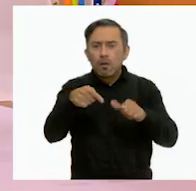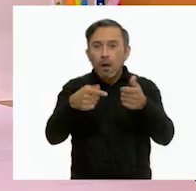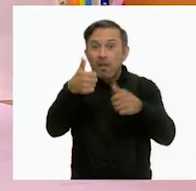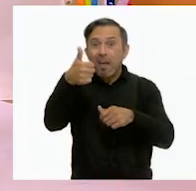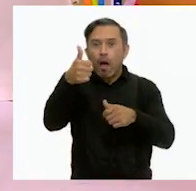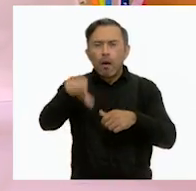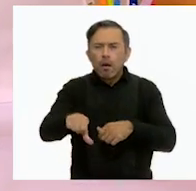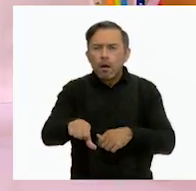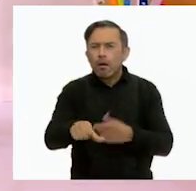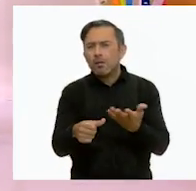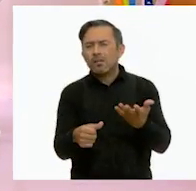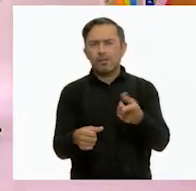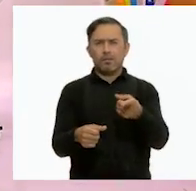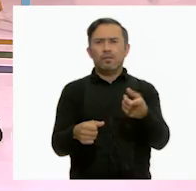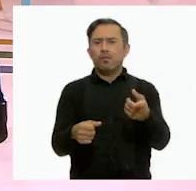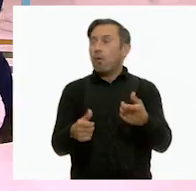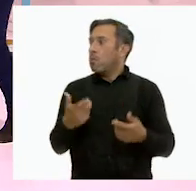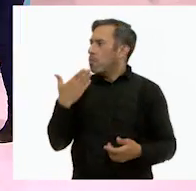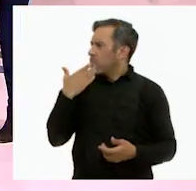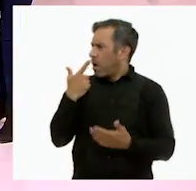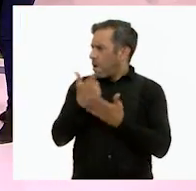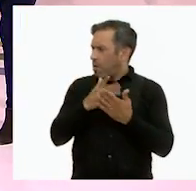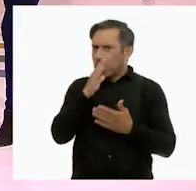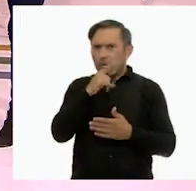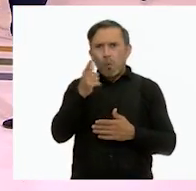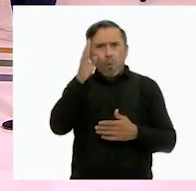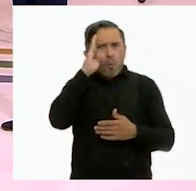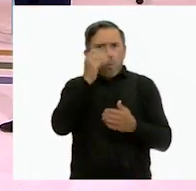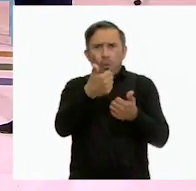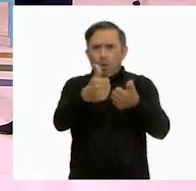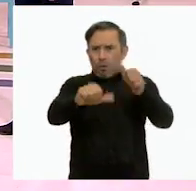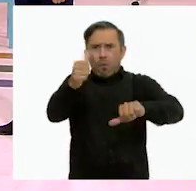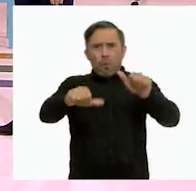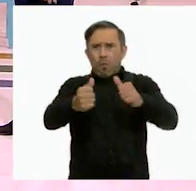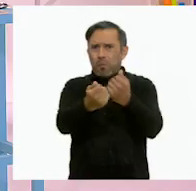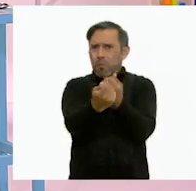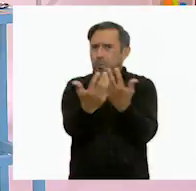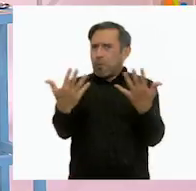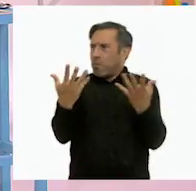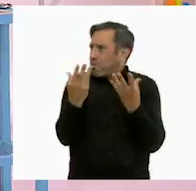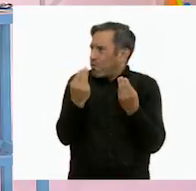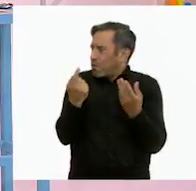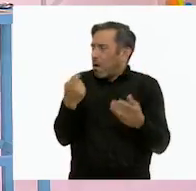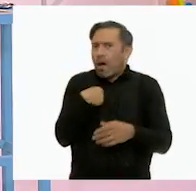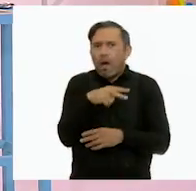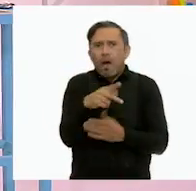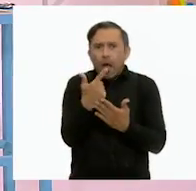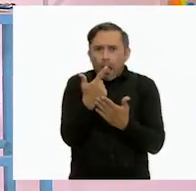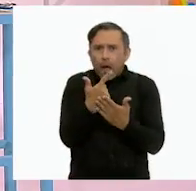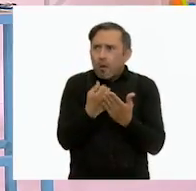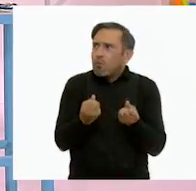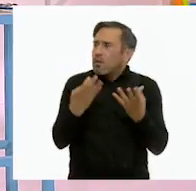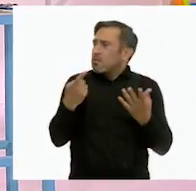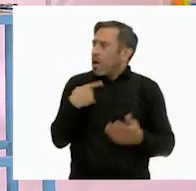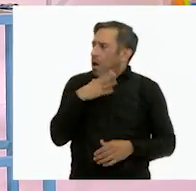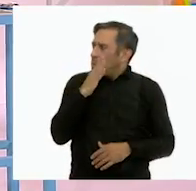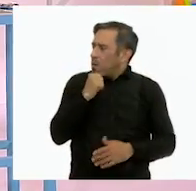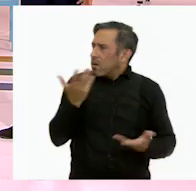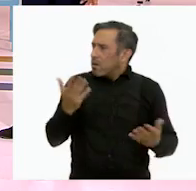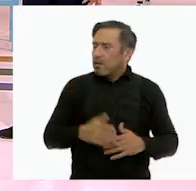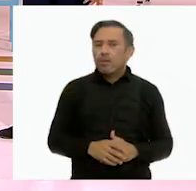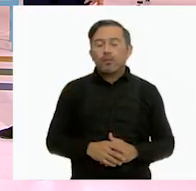Muy no, bien, vuélvelo muy a subir, bien, no lo bien. Puedo contar. ¡Listo! Maestra, son muchísimos, perdí la cuenta. Ay, ¿perdiste la cuenta? Sí, vuelvo a empezar.